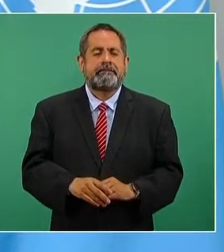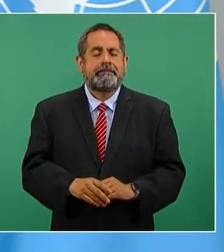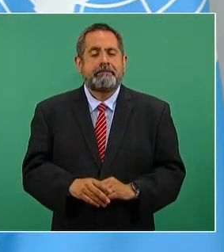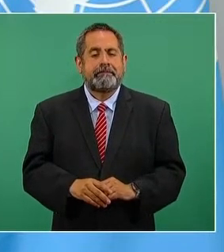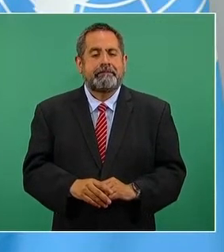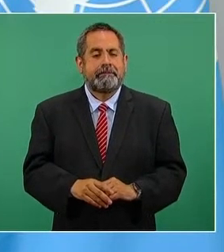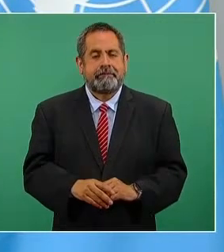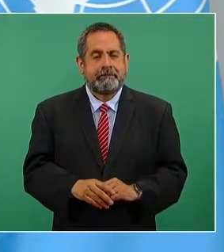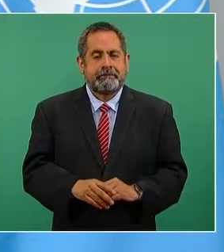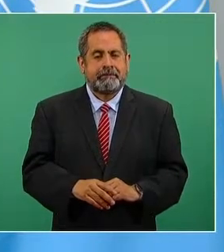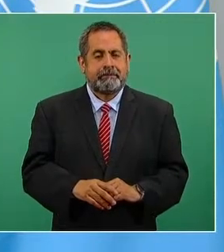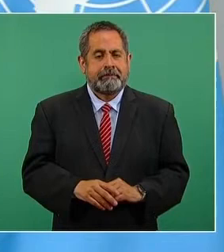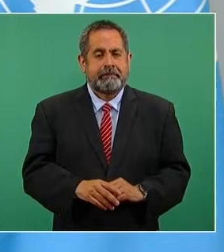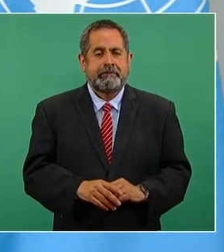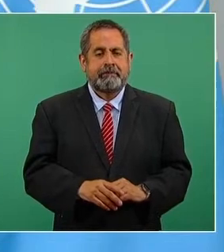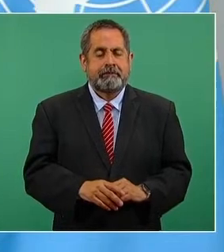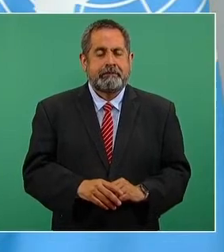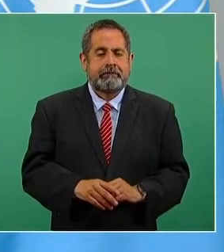porque